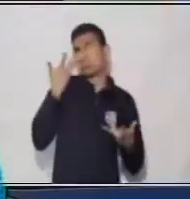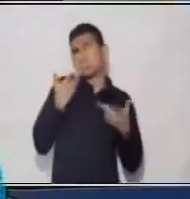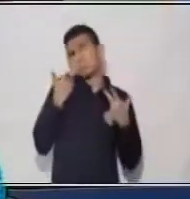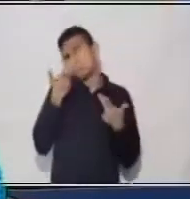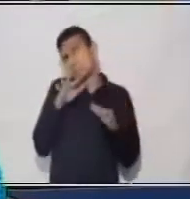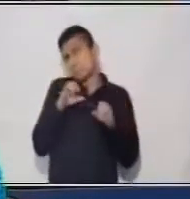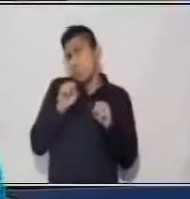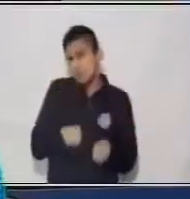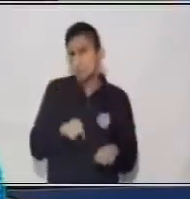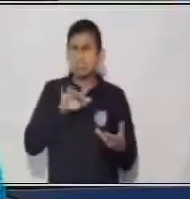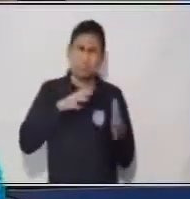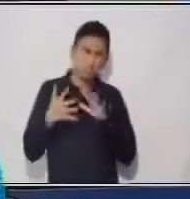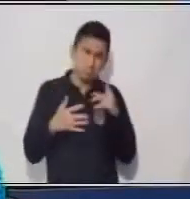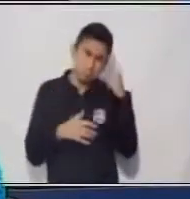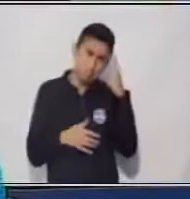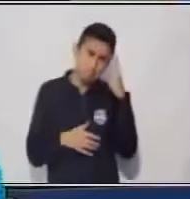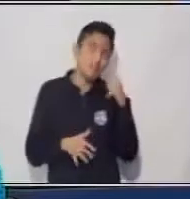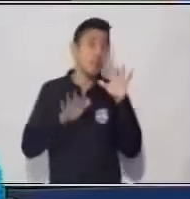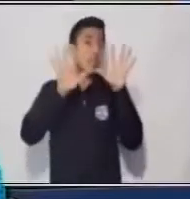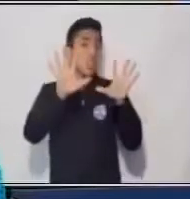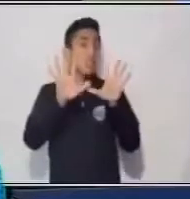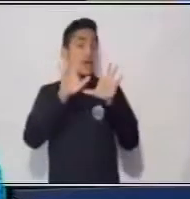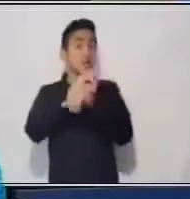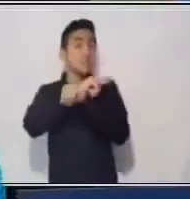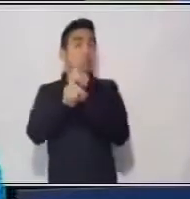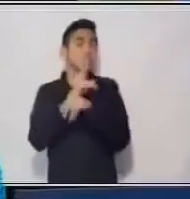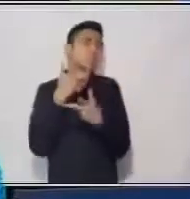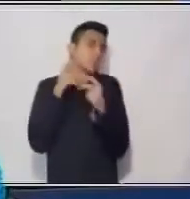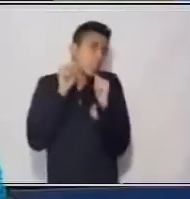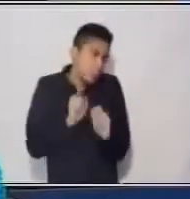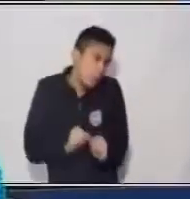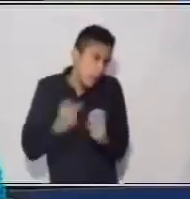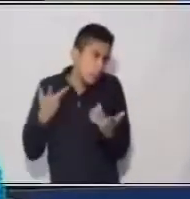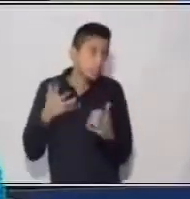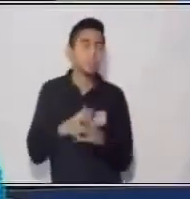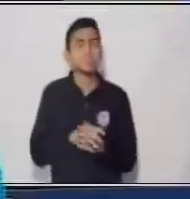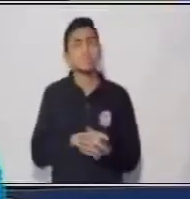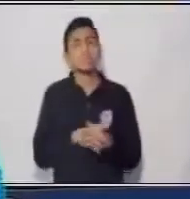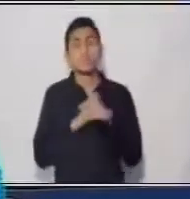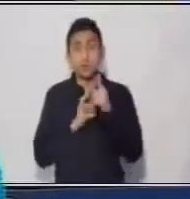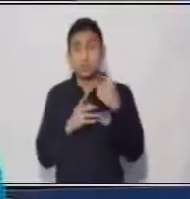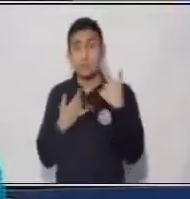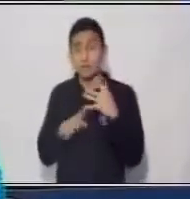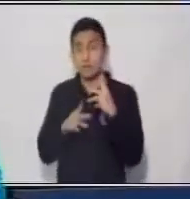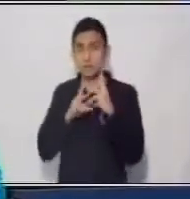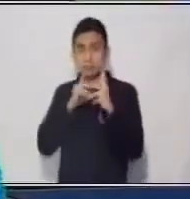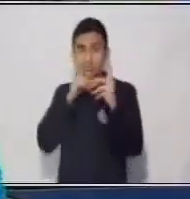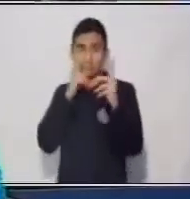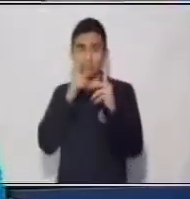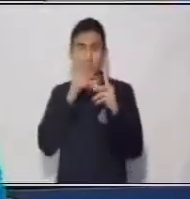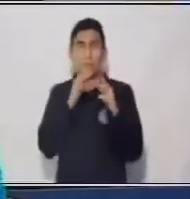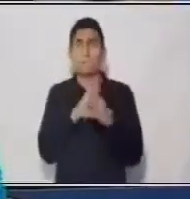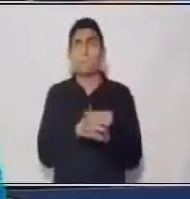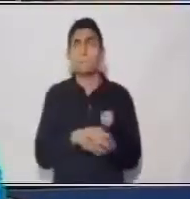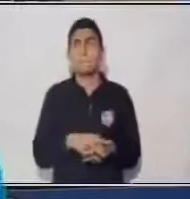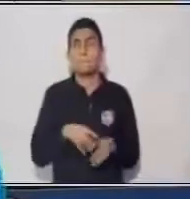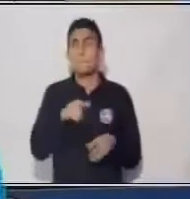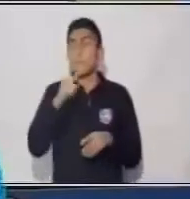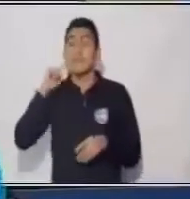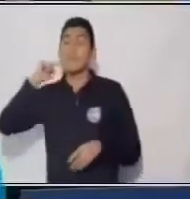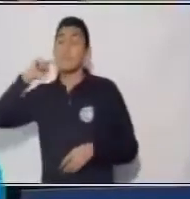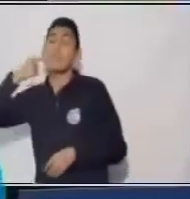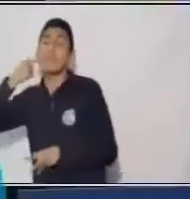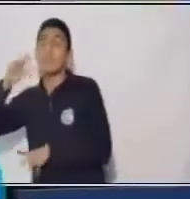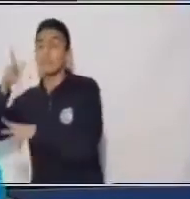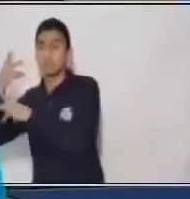tomado 10 minutos. Muy bien. Y me fui caminando directo para mi casa. No me quedé ni platicando ni nada,